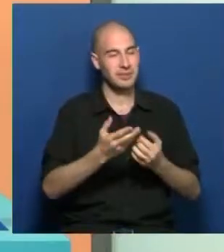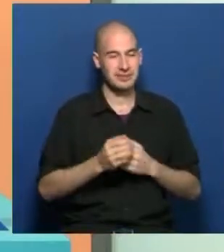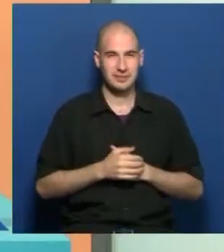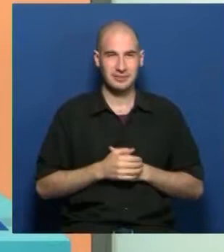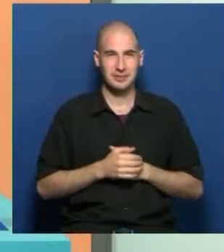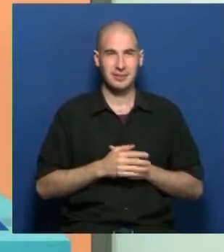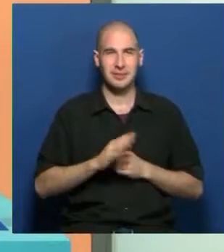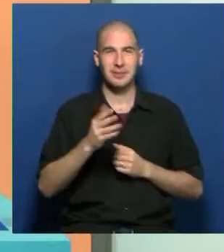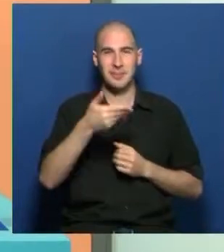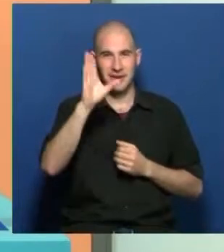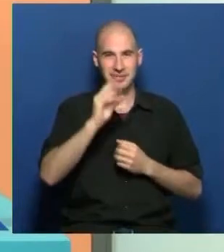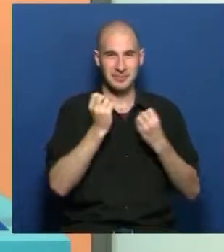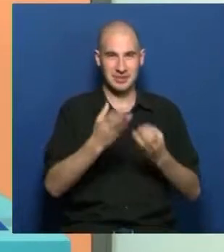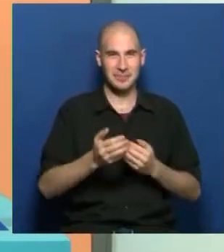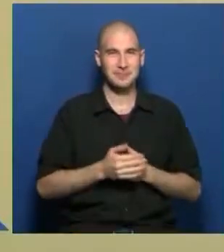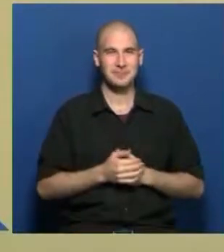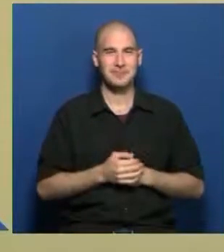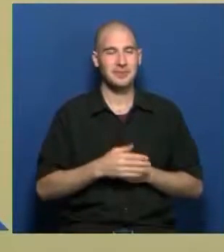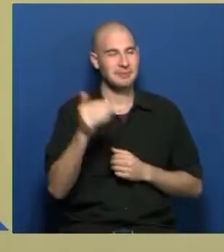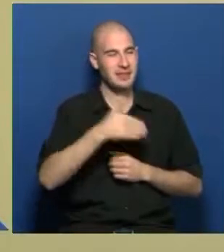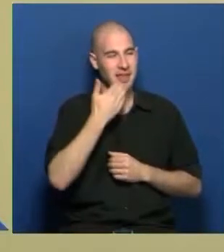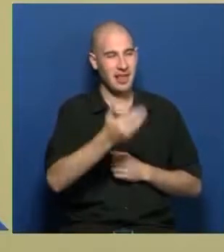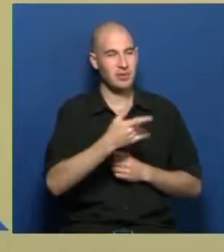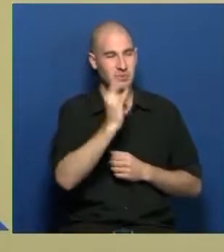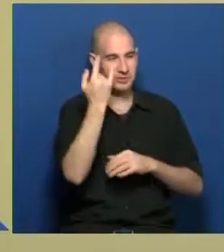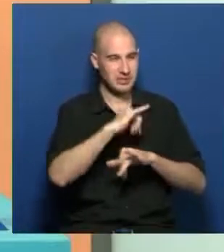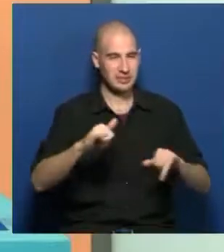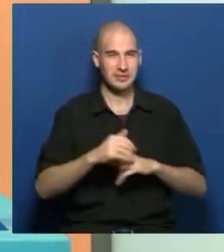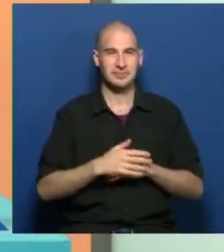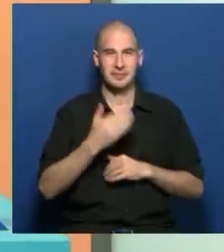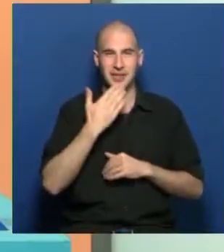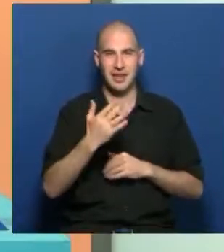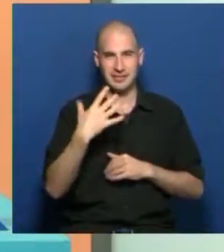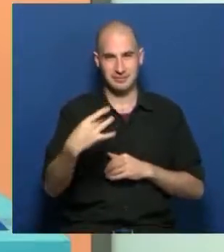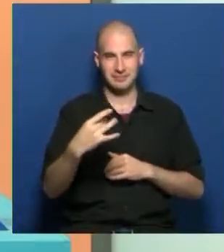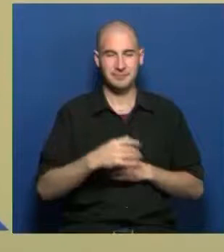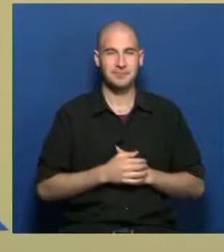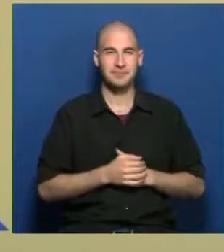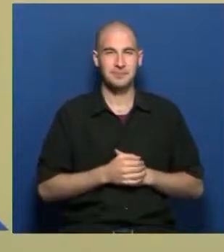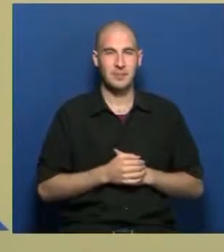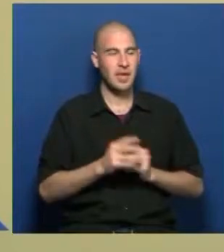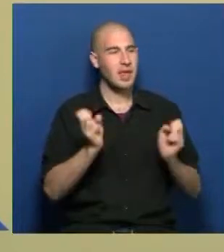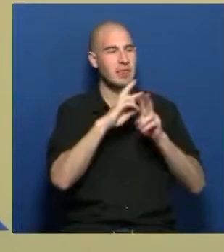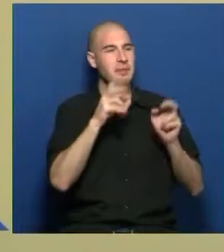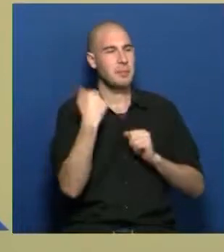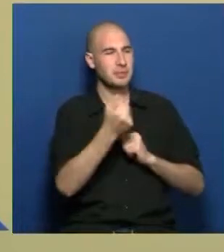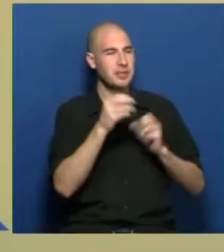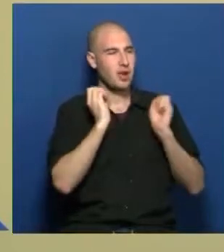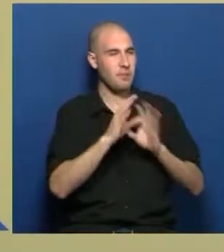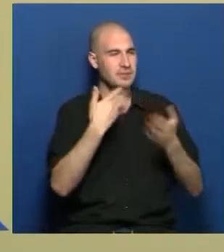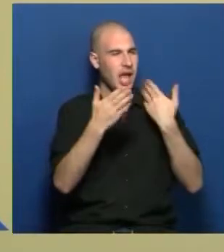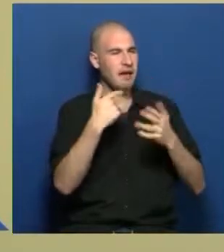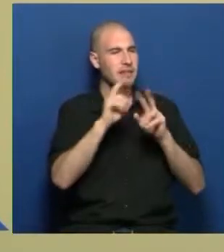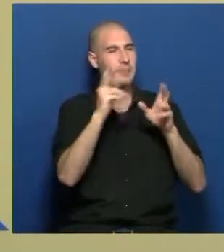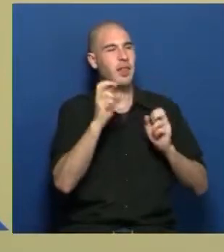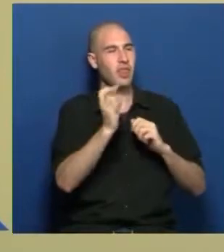andás? Muy buenas noches, ¿cómo estás, Ignacio? Muy bien, gracias por venir a Unidiversidad Noticias. Gracias por la invitación. El tema de coyuntura disparador de la charla